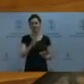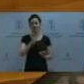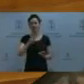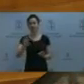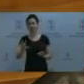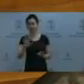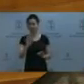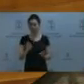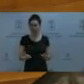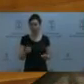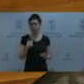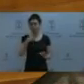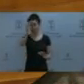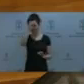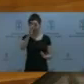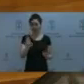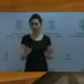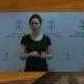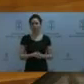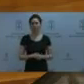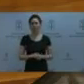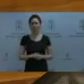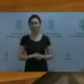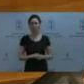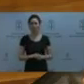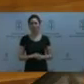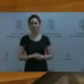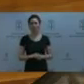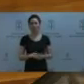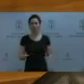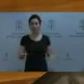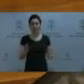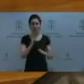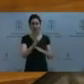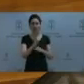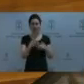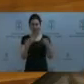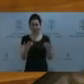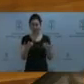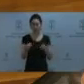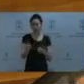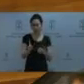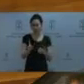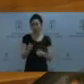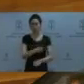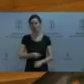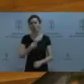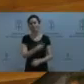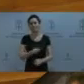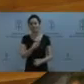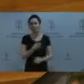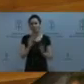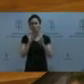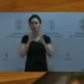si al final, no el Parlamento, sino la comisión o el Consejo de Ministros en